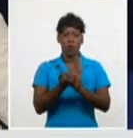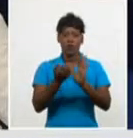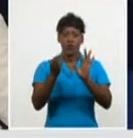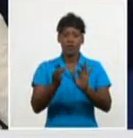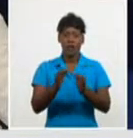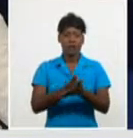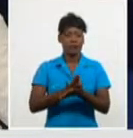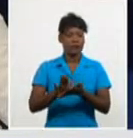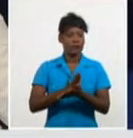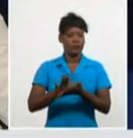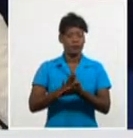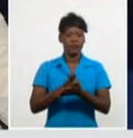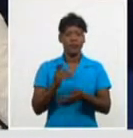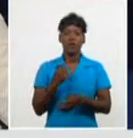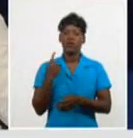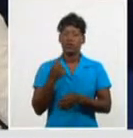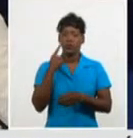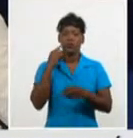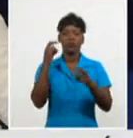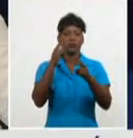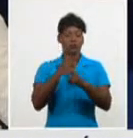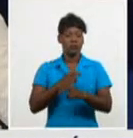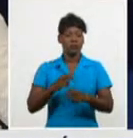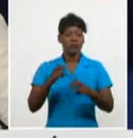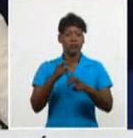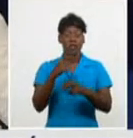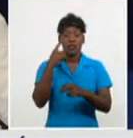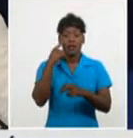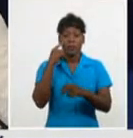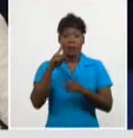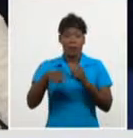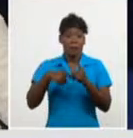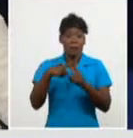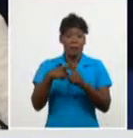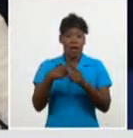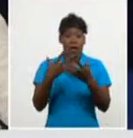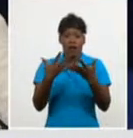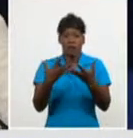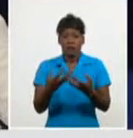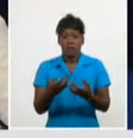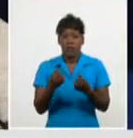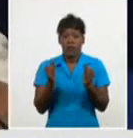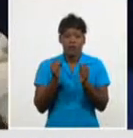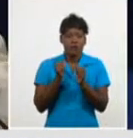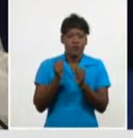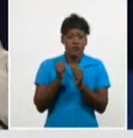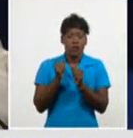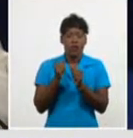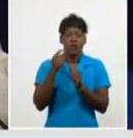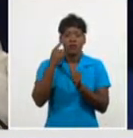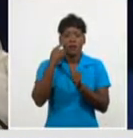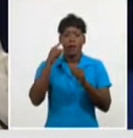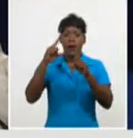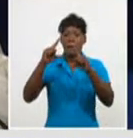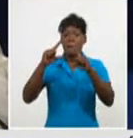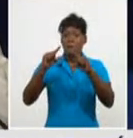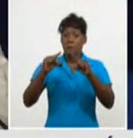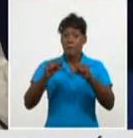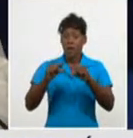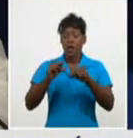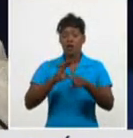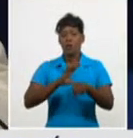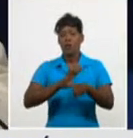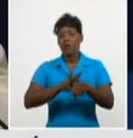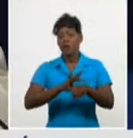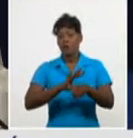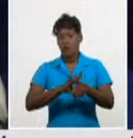sea, mientras más húmedo es el clima, pues tiende a que disminuya la enfermedad o